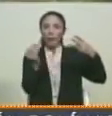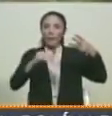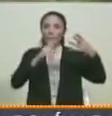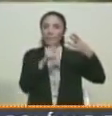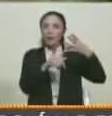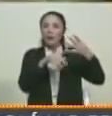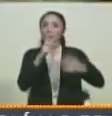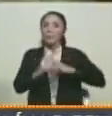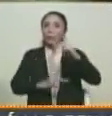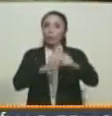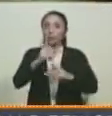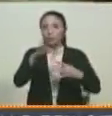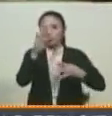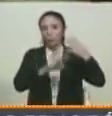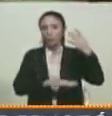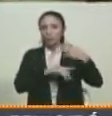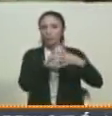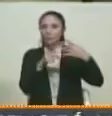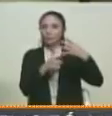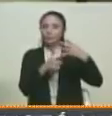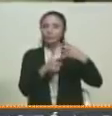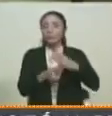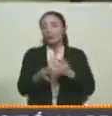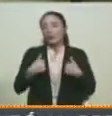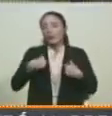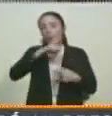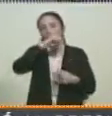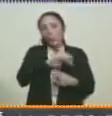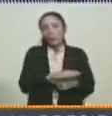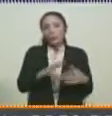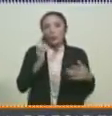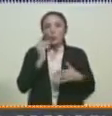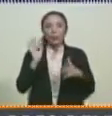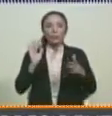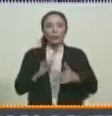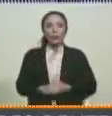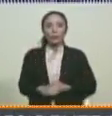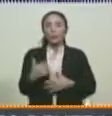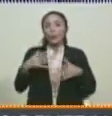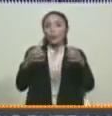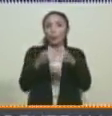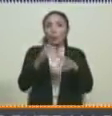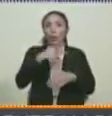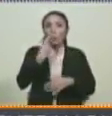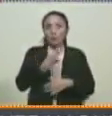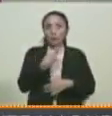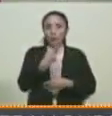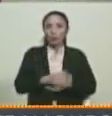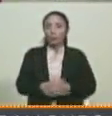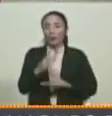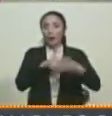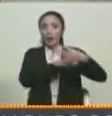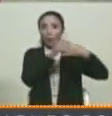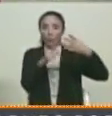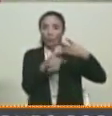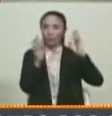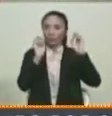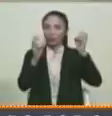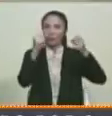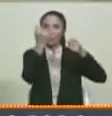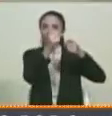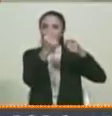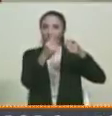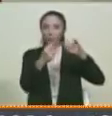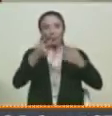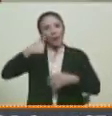y productivo. A mí me gusta mucho, compañeros del Gran Polo Patriótico, esos 4 conceptos. La